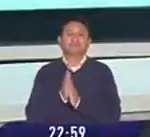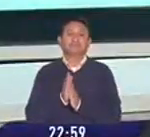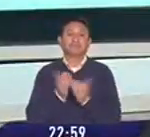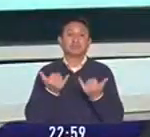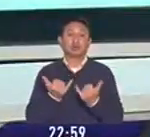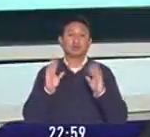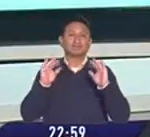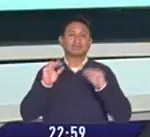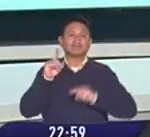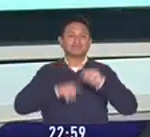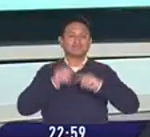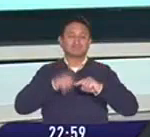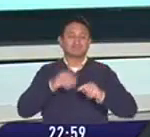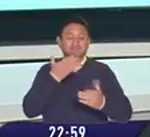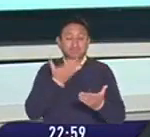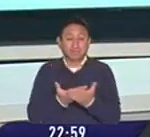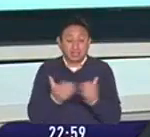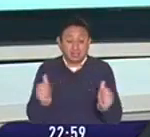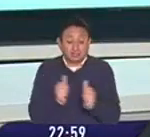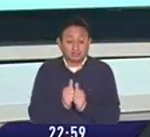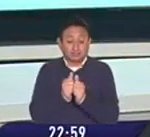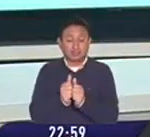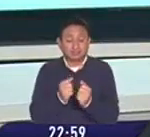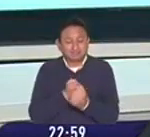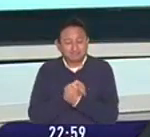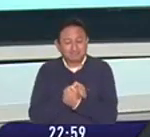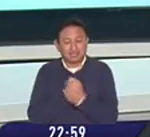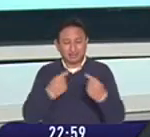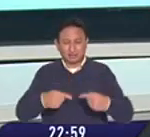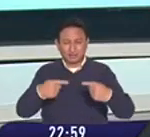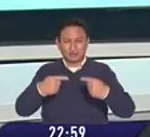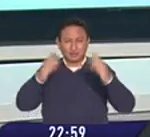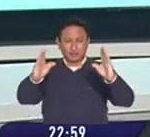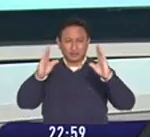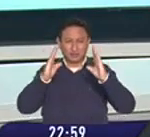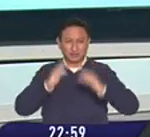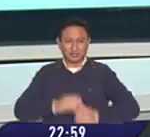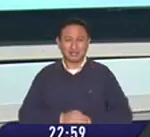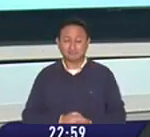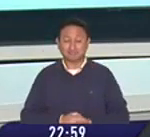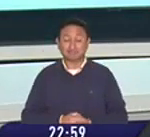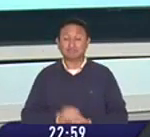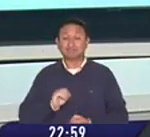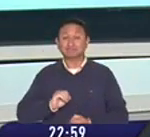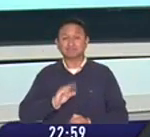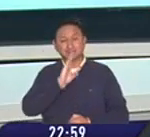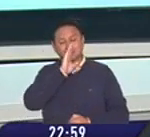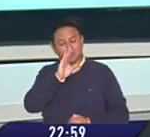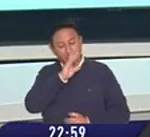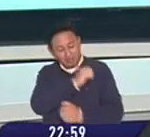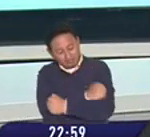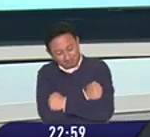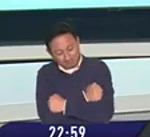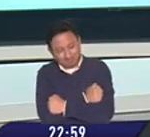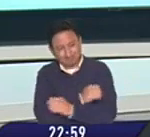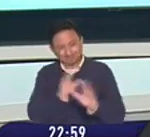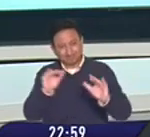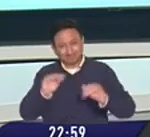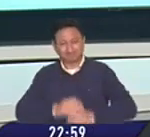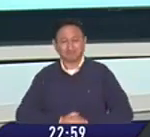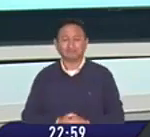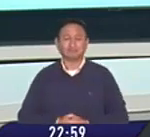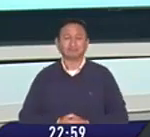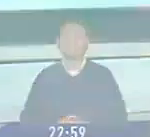Momento de despedirnos, amigos. Gracias por su compañía, cariño, pero sobre todo esa fiel sintonía. Como siempre, un abrazo grande.